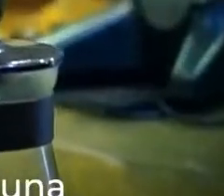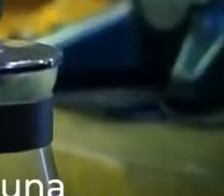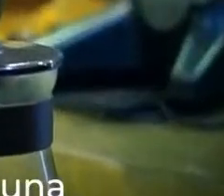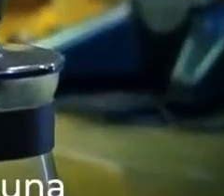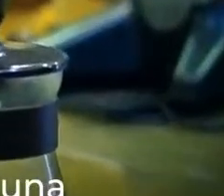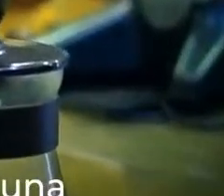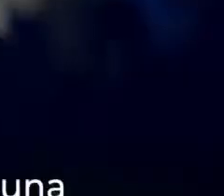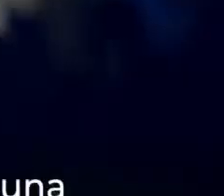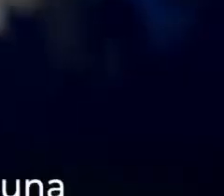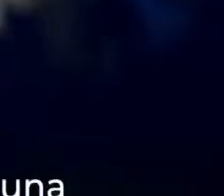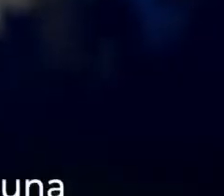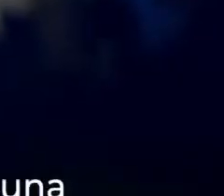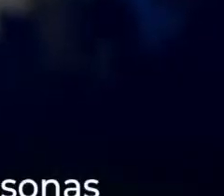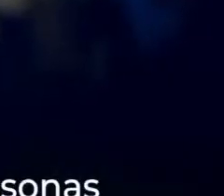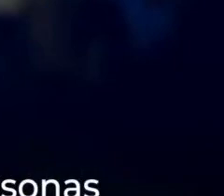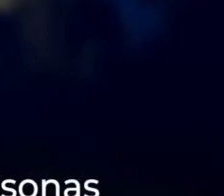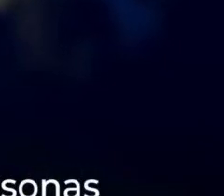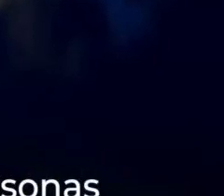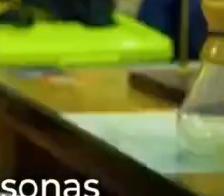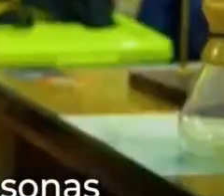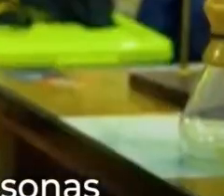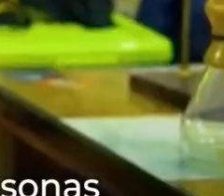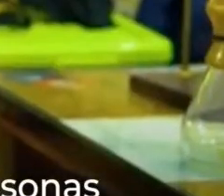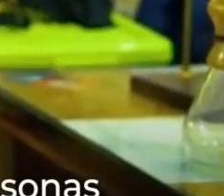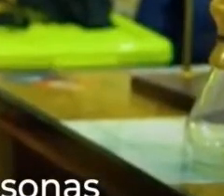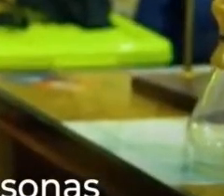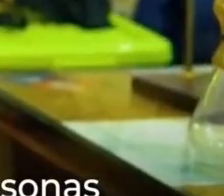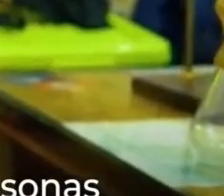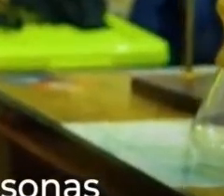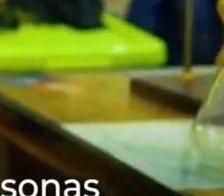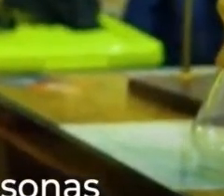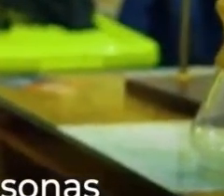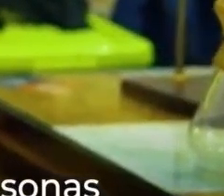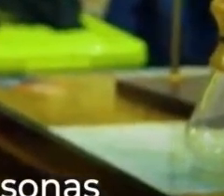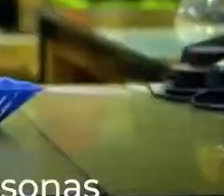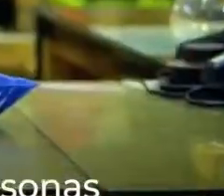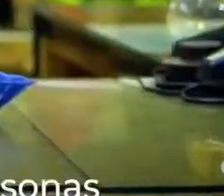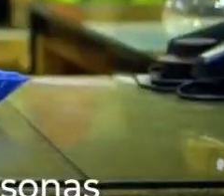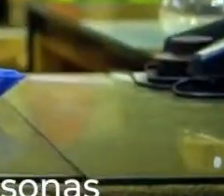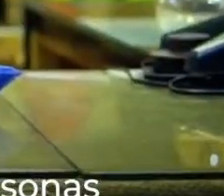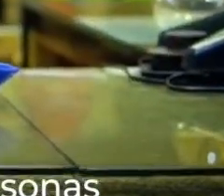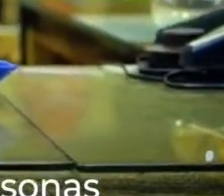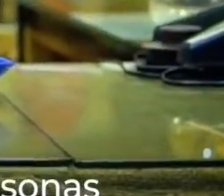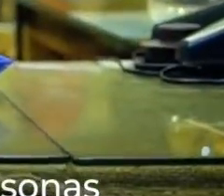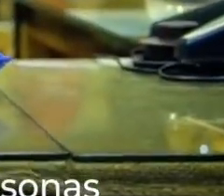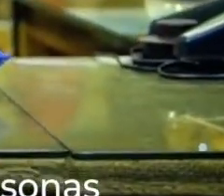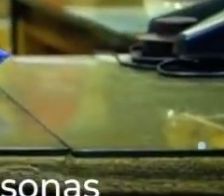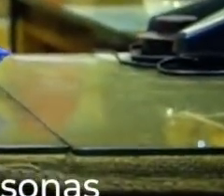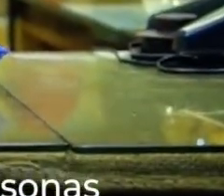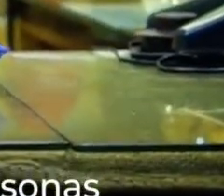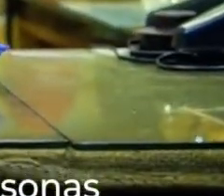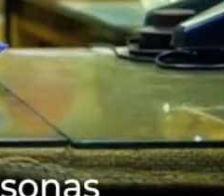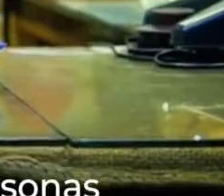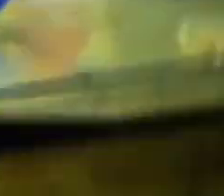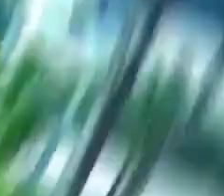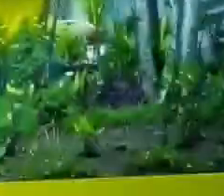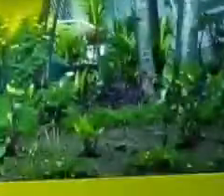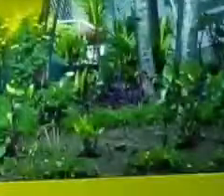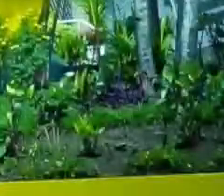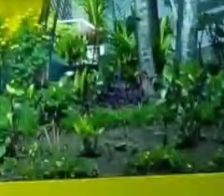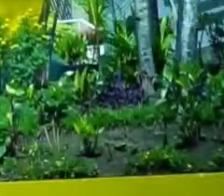de Dago es una agricultura espiritual y lo que tratamos de hacer es darle a las personas una experiencia espiritual.